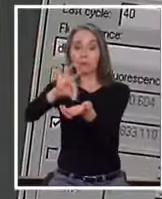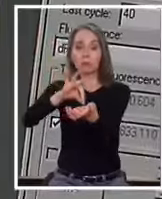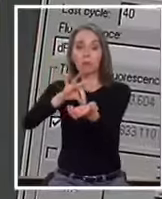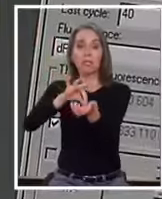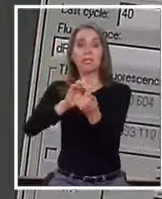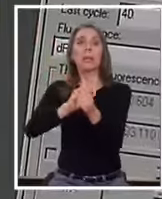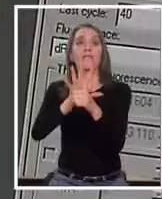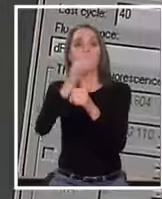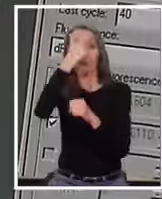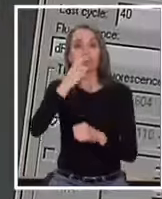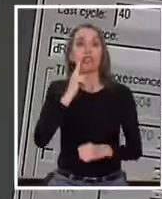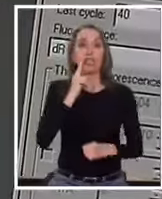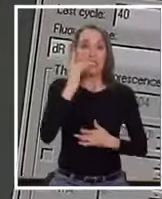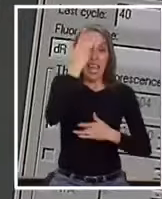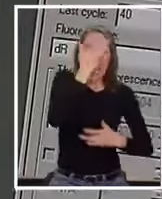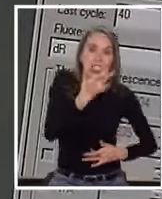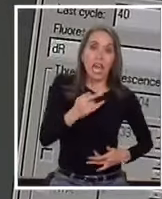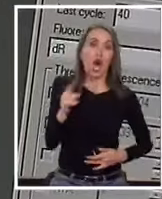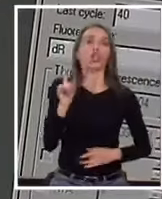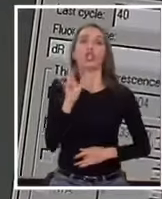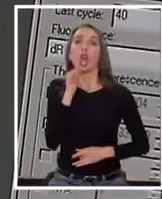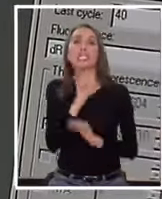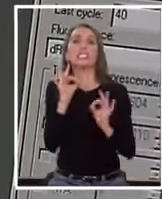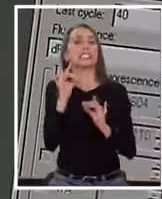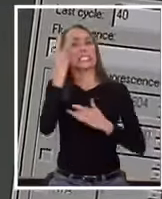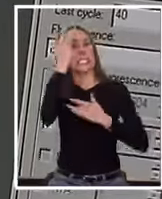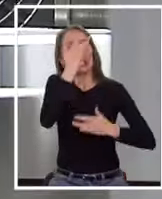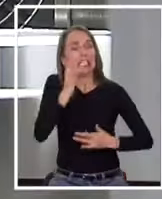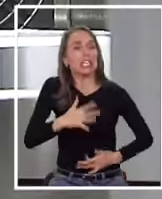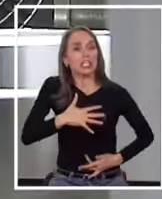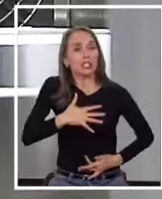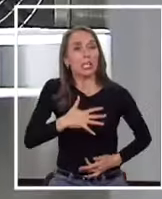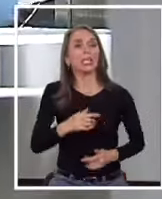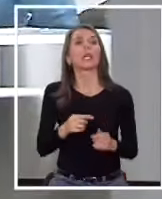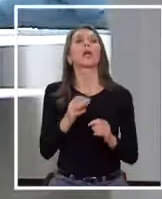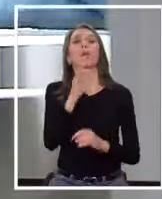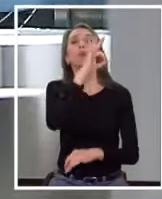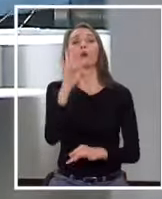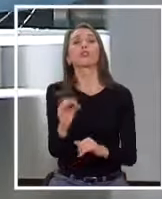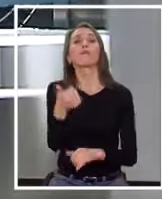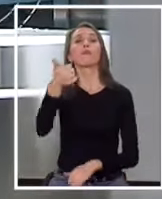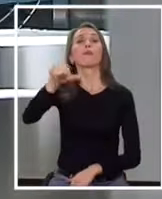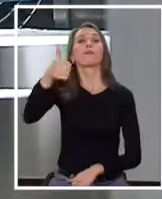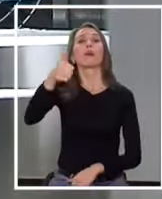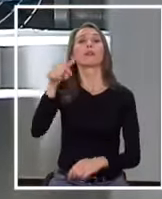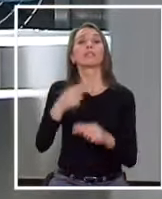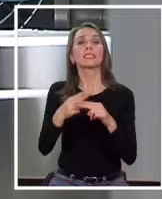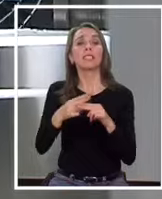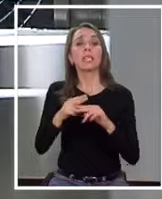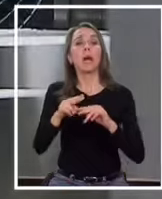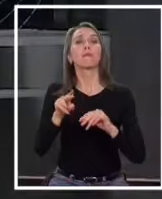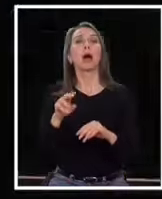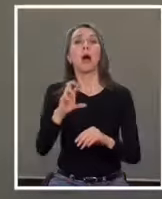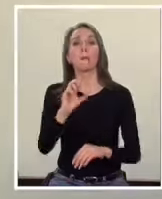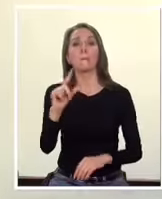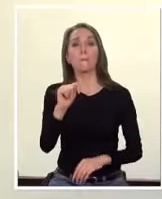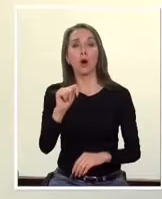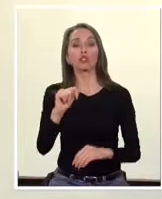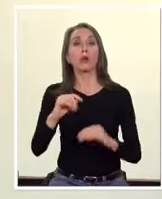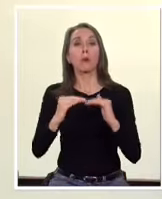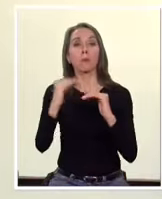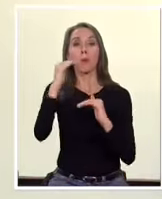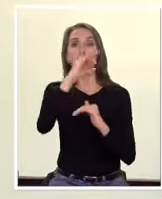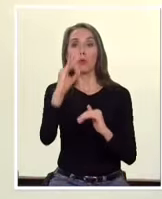tanto en personas sintomáticas como también en asintomáticas, y el porcentaje de efectividad de este test que llaman POST es muy alto. Lo que